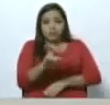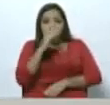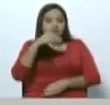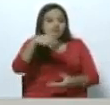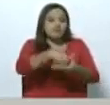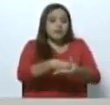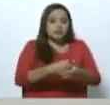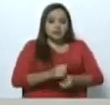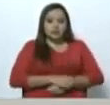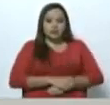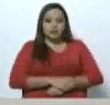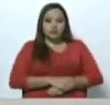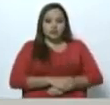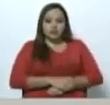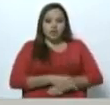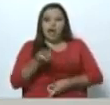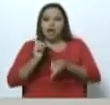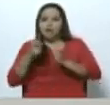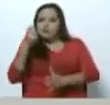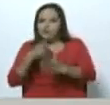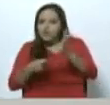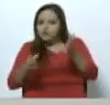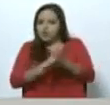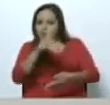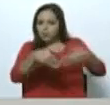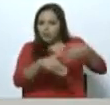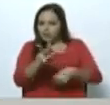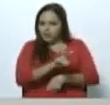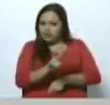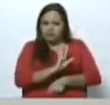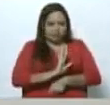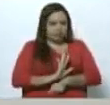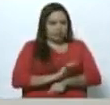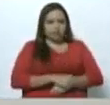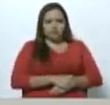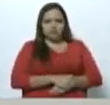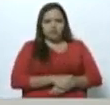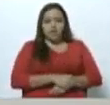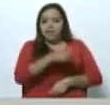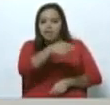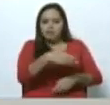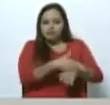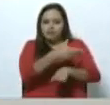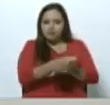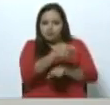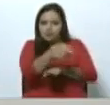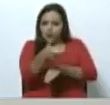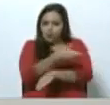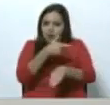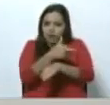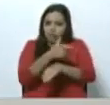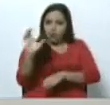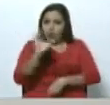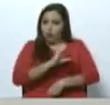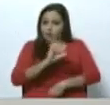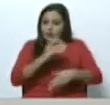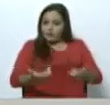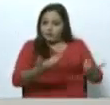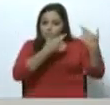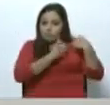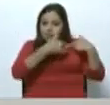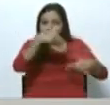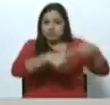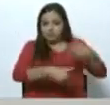alguna prohibición de votar en Venezuela. Fue el gobierno colombiano, la autoridad electoral